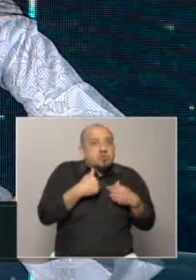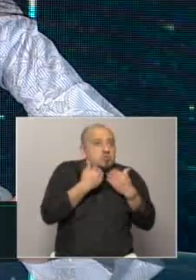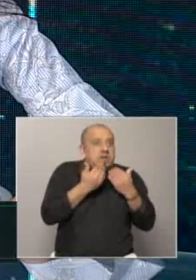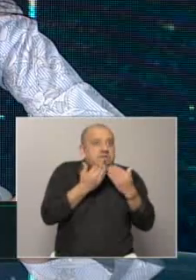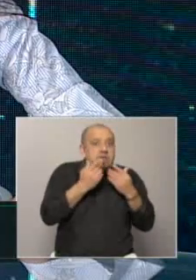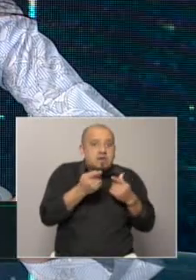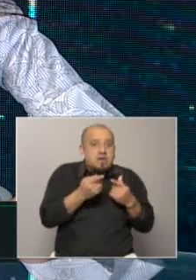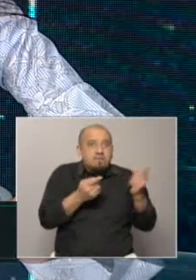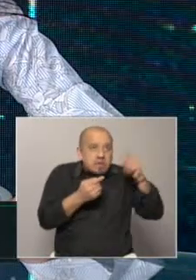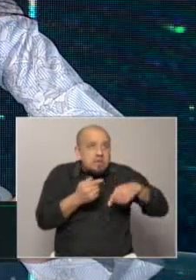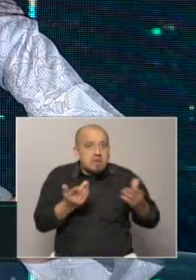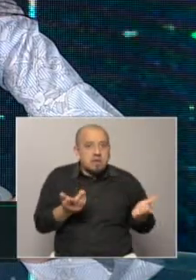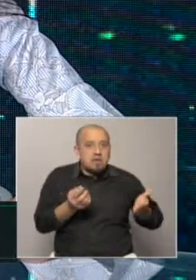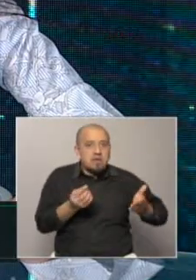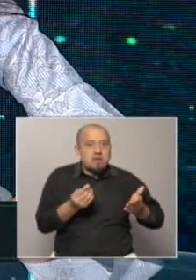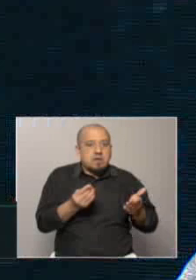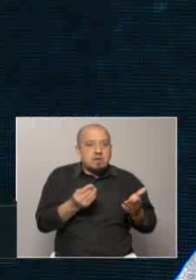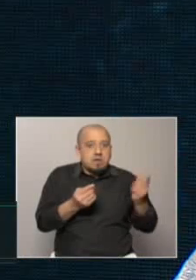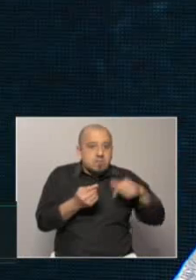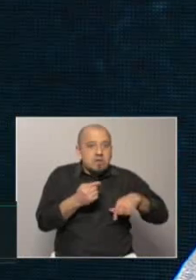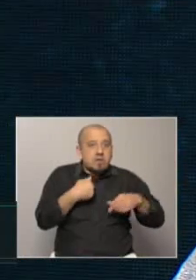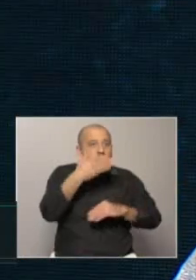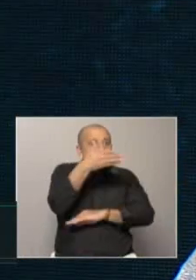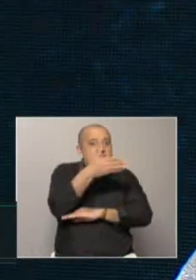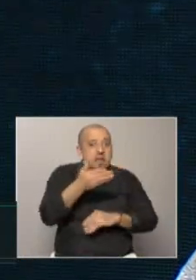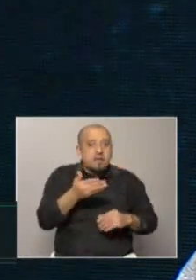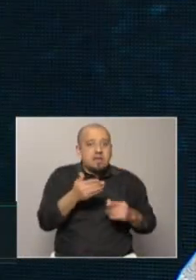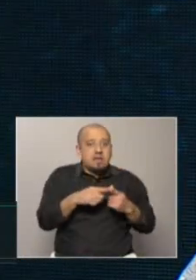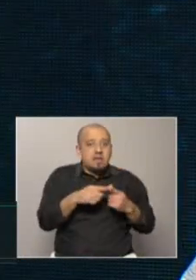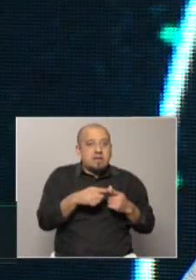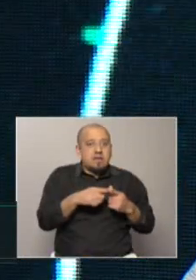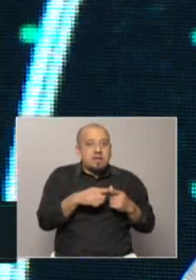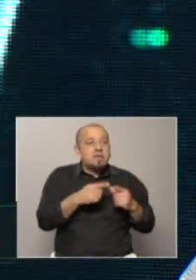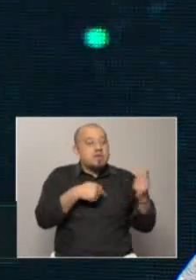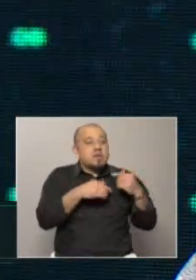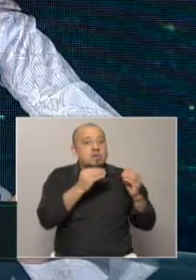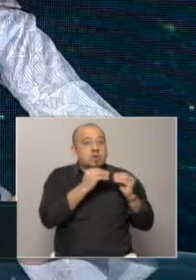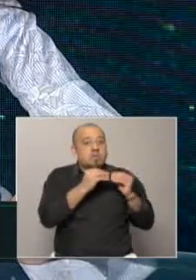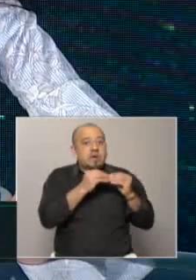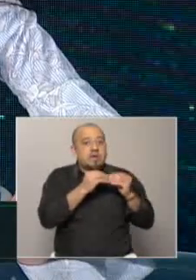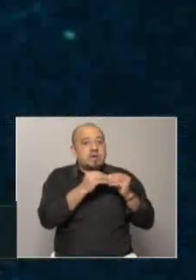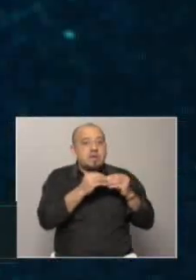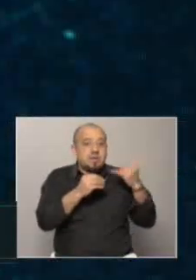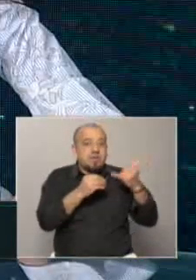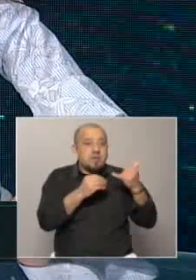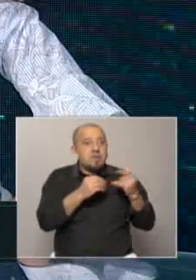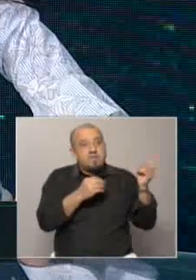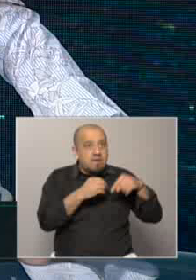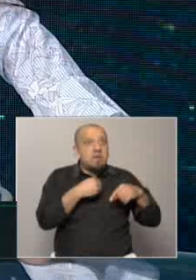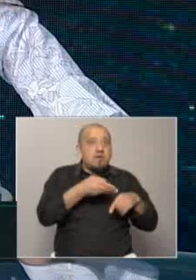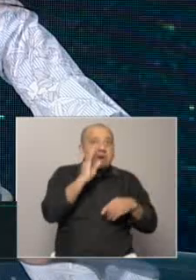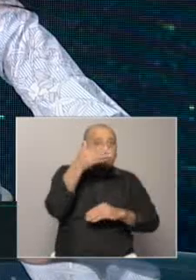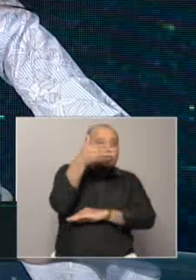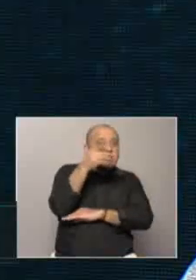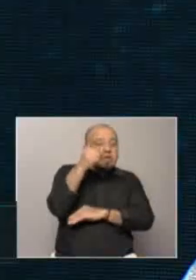Dice, veniste. No, ¿cómo veniste? Sí, veniste para el hotel. Ahí te quedó. Llamé por teléfono a mis compañeros, sé que no habían llegado todavía al canal. Vengan que están